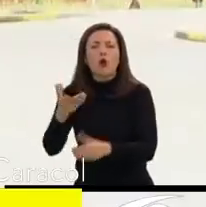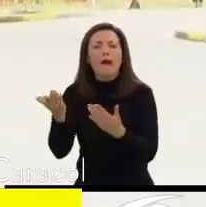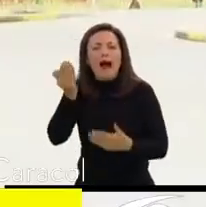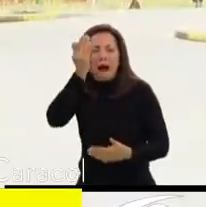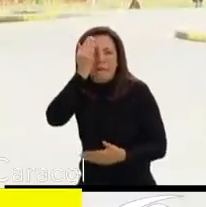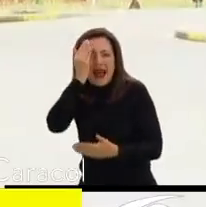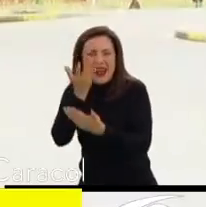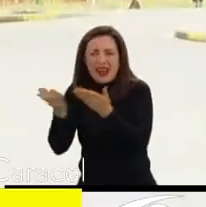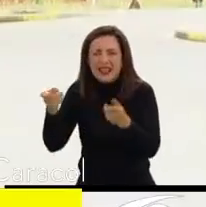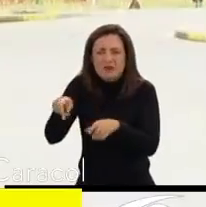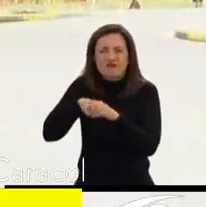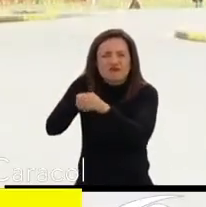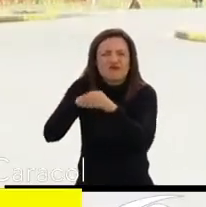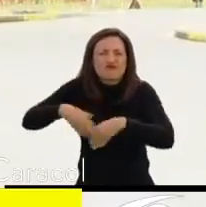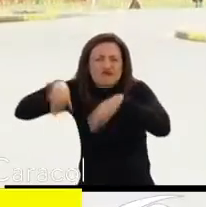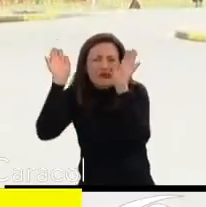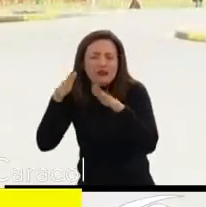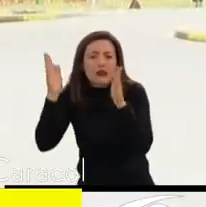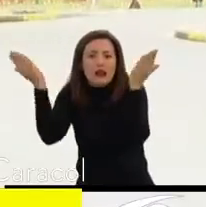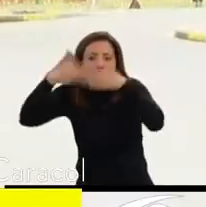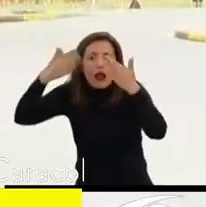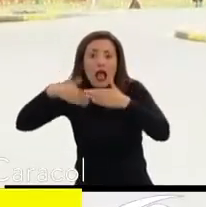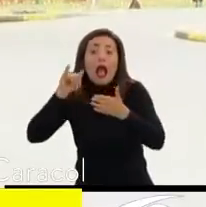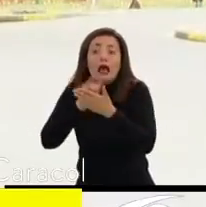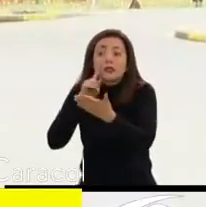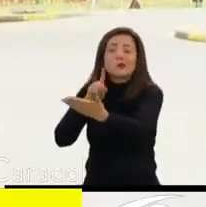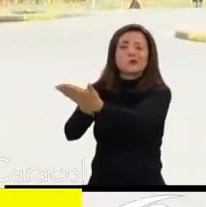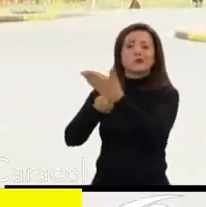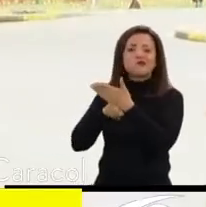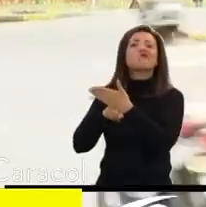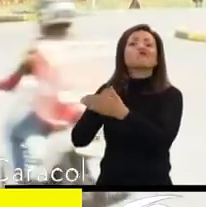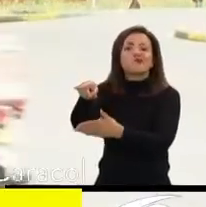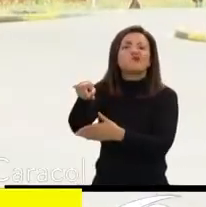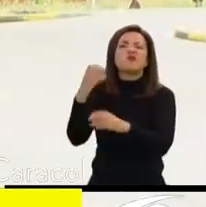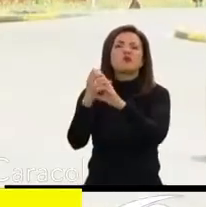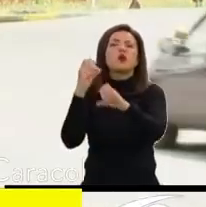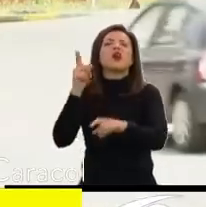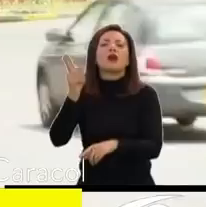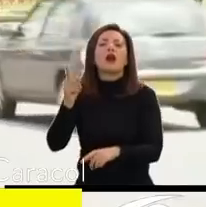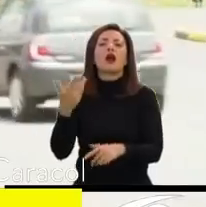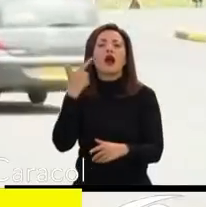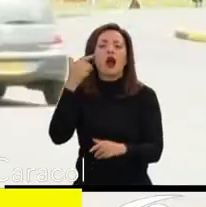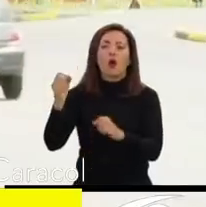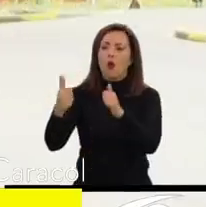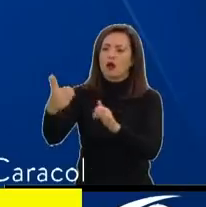agredidos, se ven los videos cuando uno de ellos desenfunda un arma y dispara.